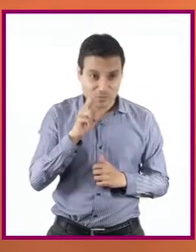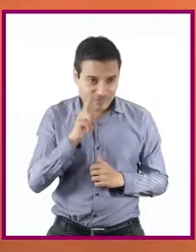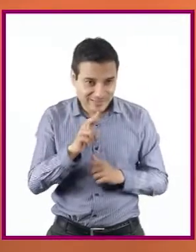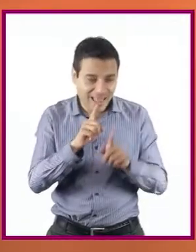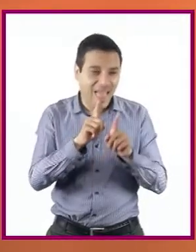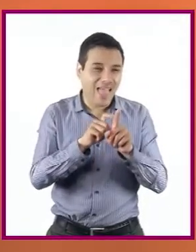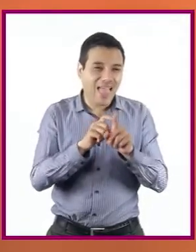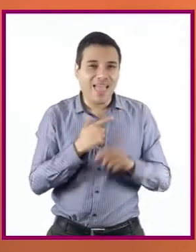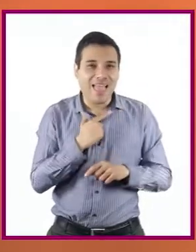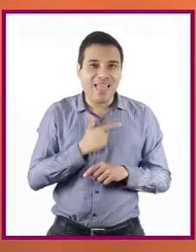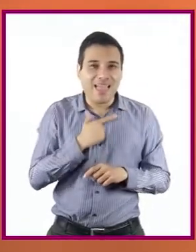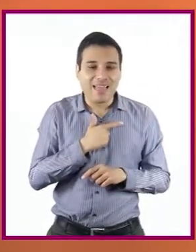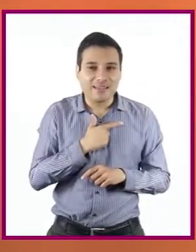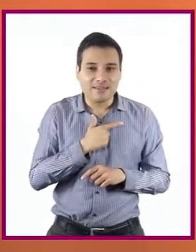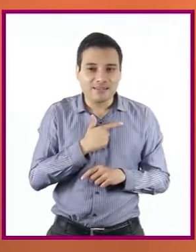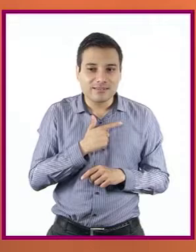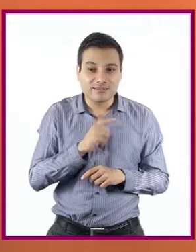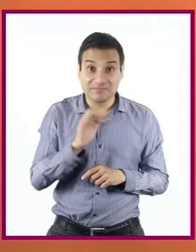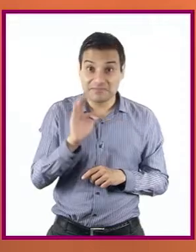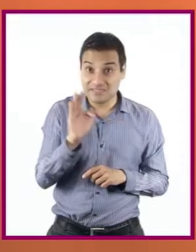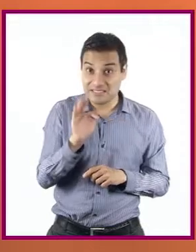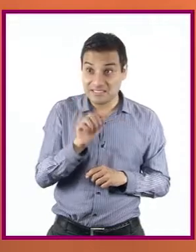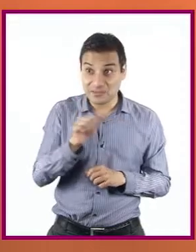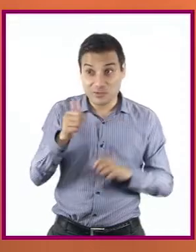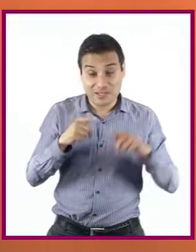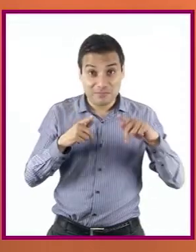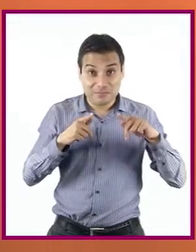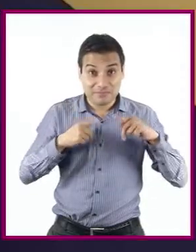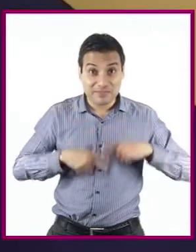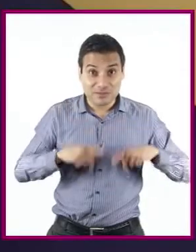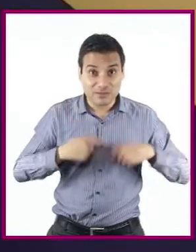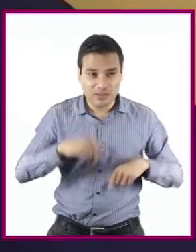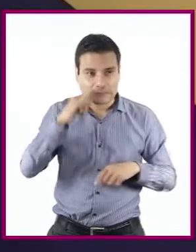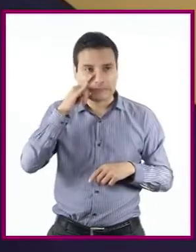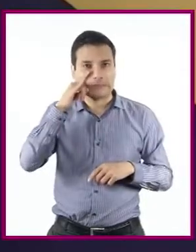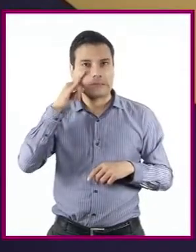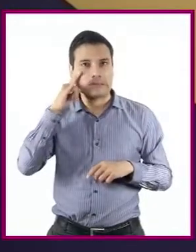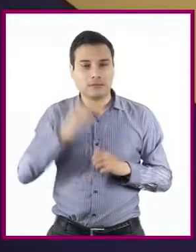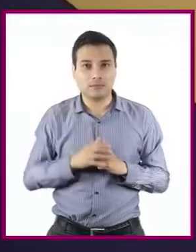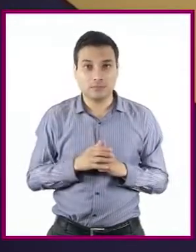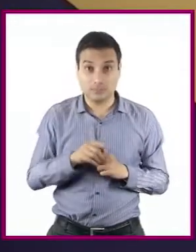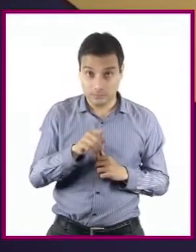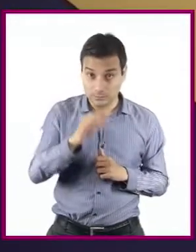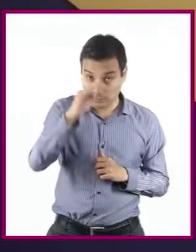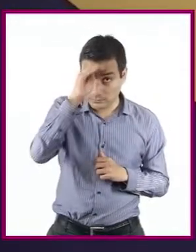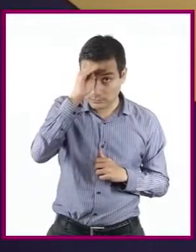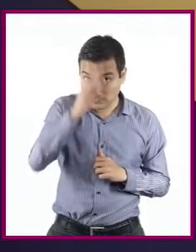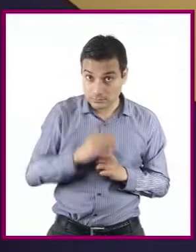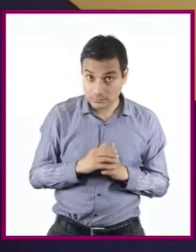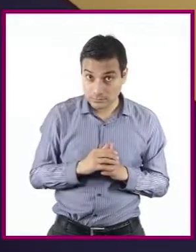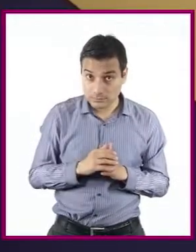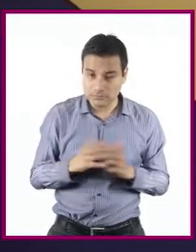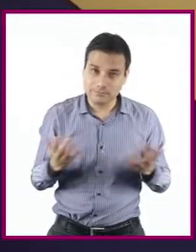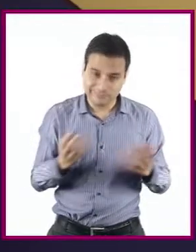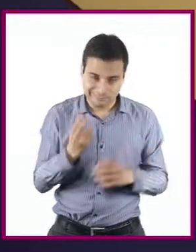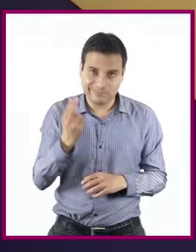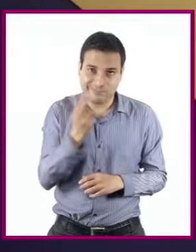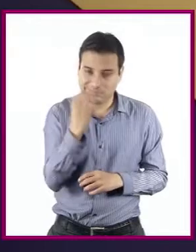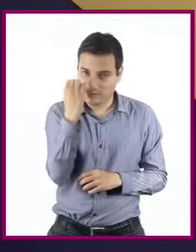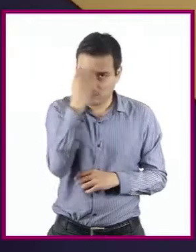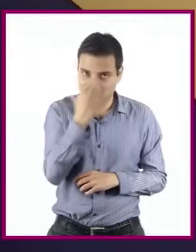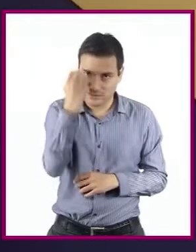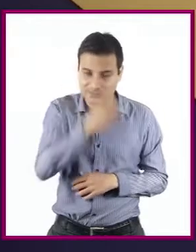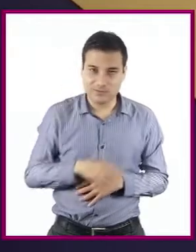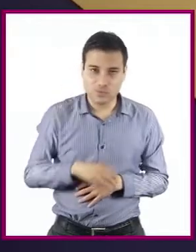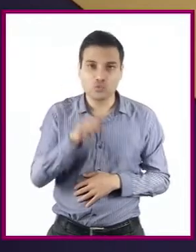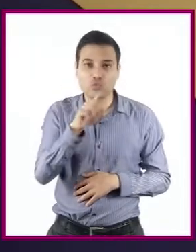puede ofender o lastimar a un grupo poblacional? De ahí la importancia de que analicen cómo es su convivencia en la escuela, en